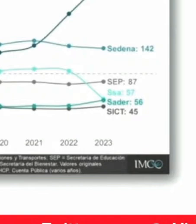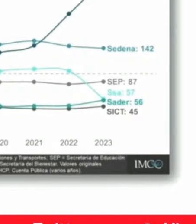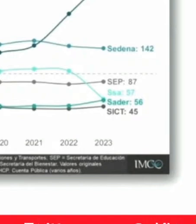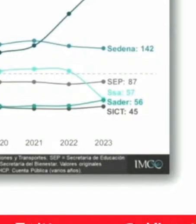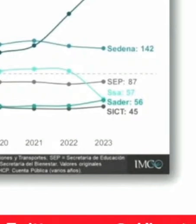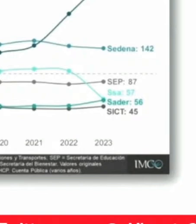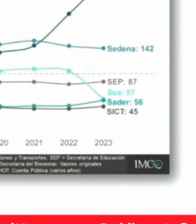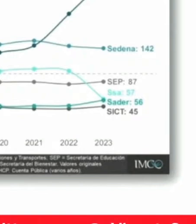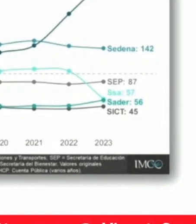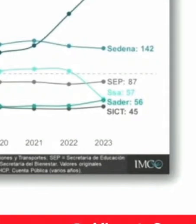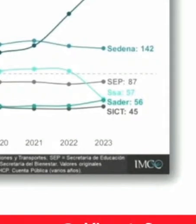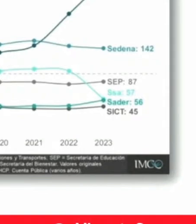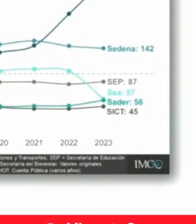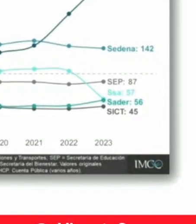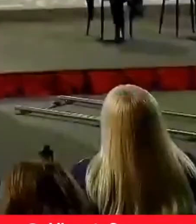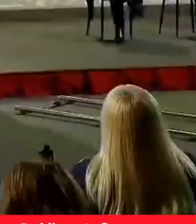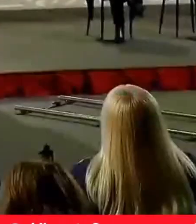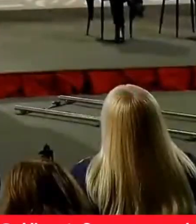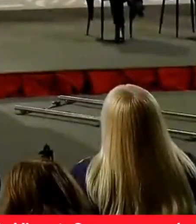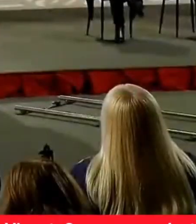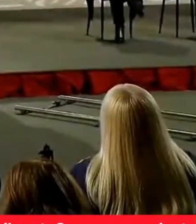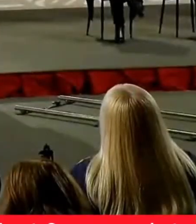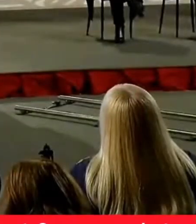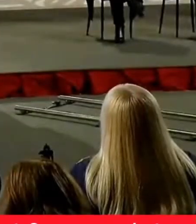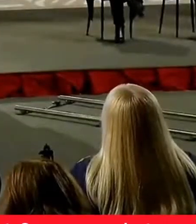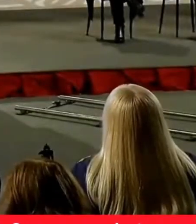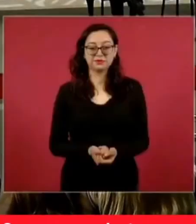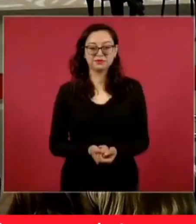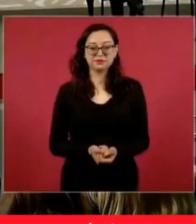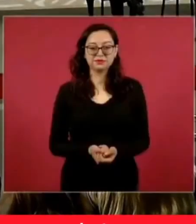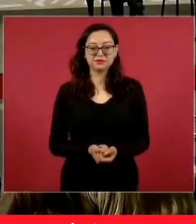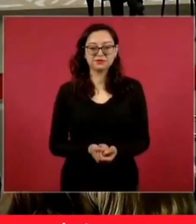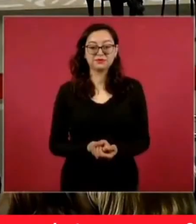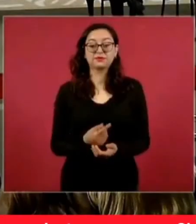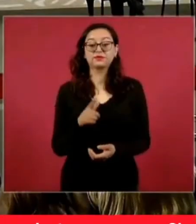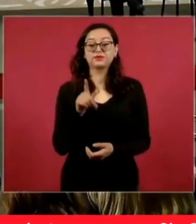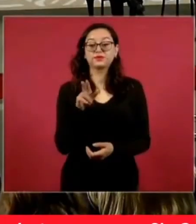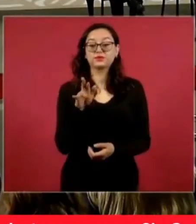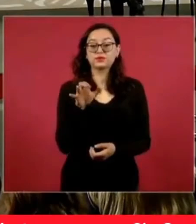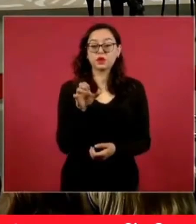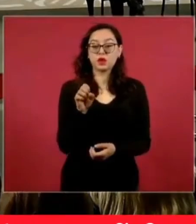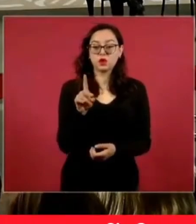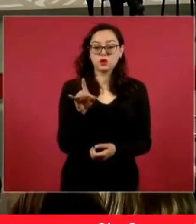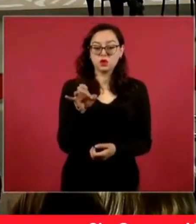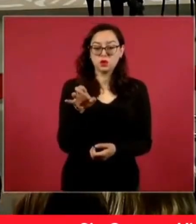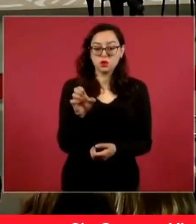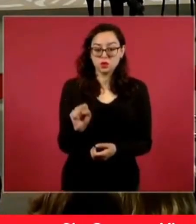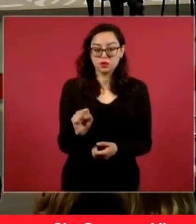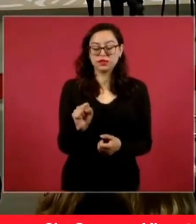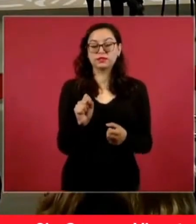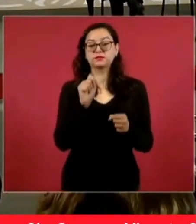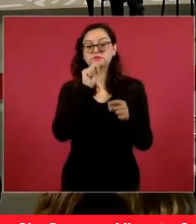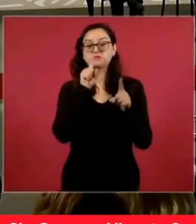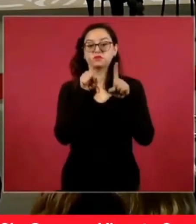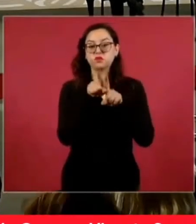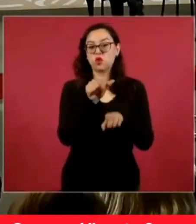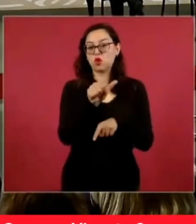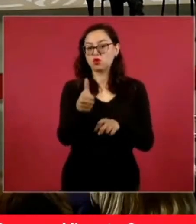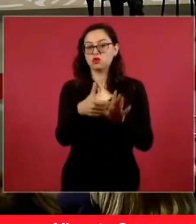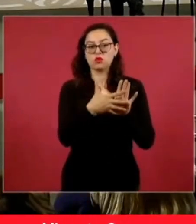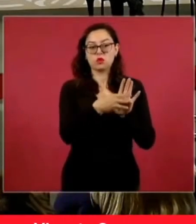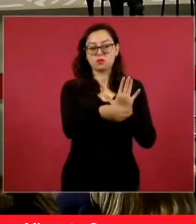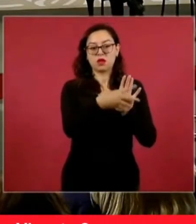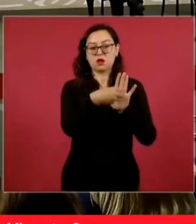quitó. Lourdes Mendoza, Fernando Belauzarán, entre otros, se dieron vuelo replicando esta